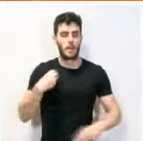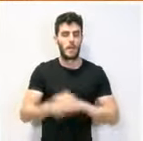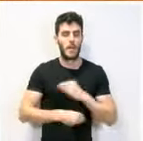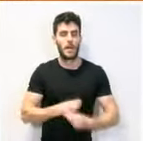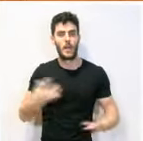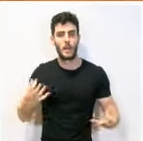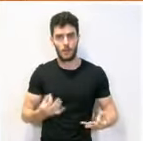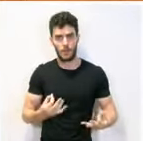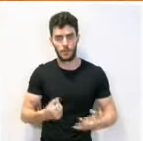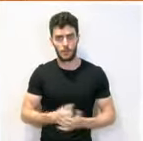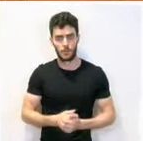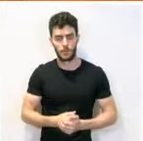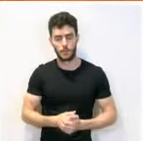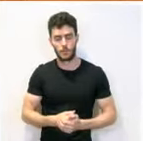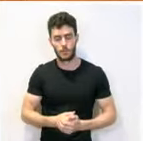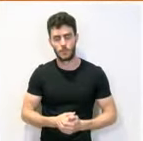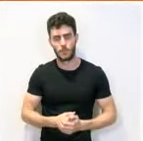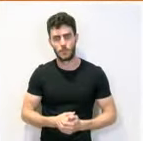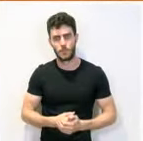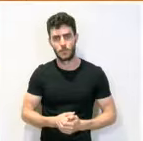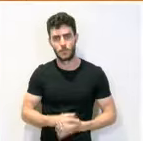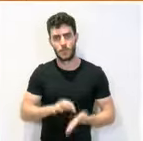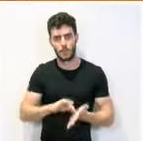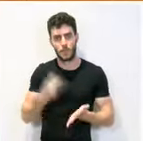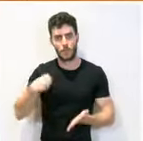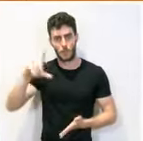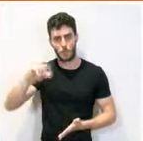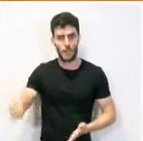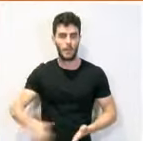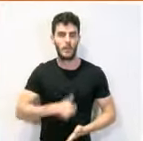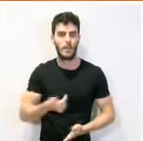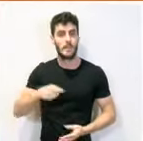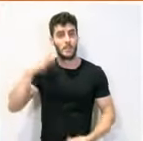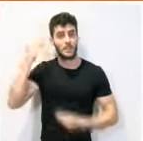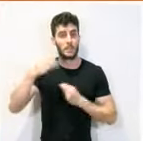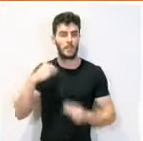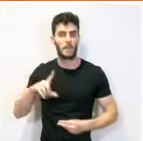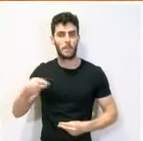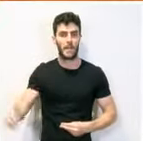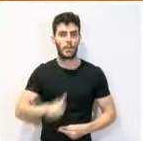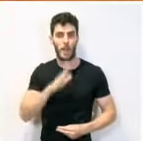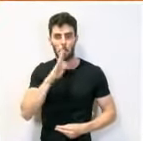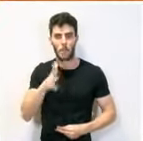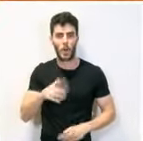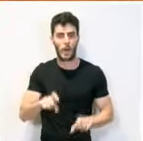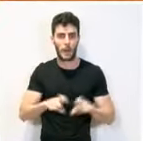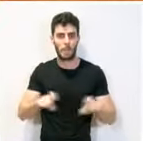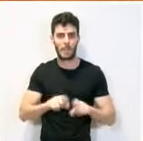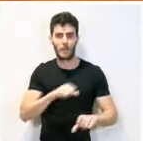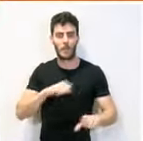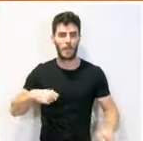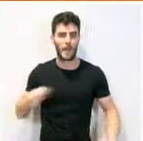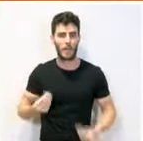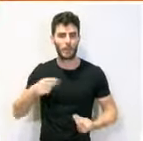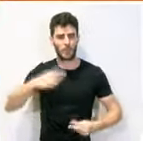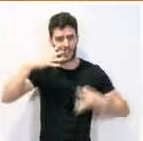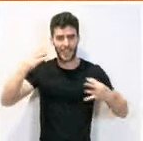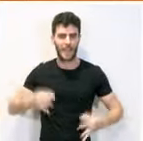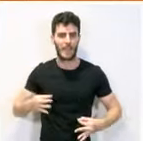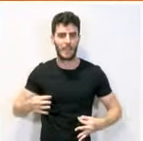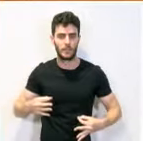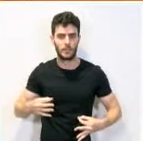es abaratar ese servicio. Y se creen que lo abaratan porque es mejor la empresa privada. Y la realidad es que